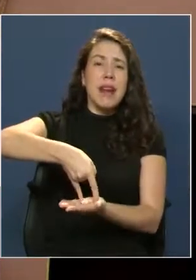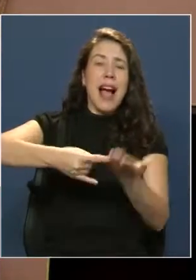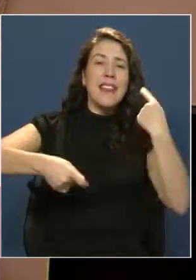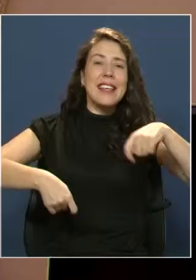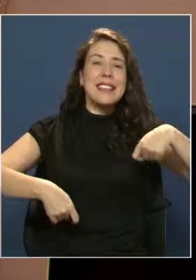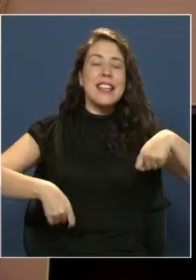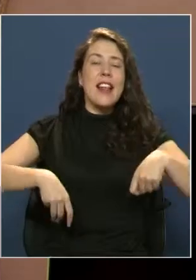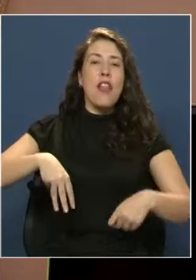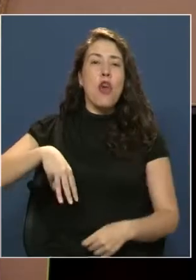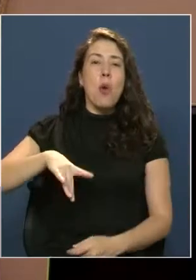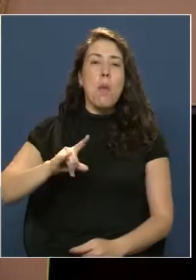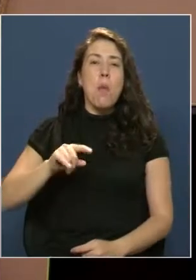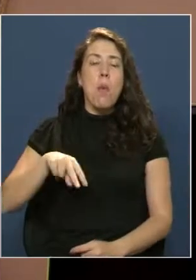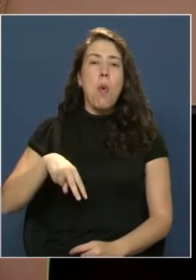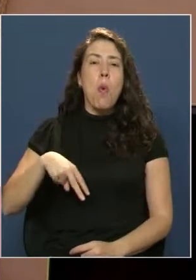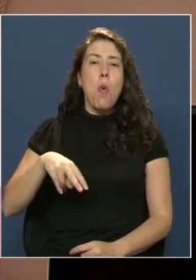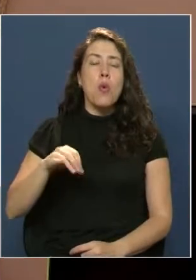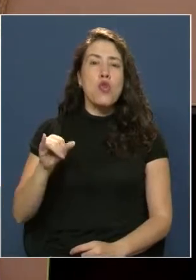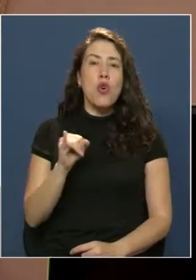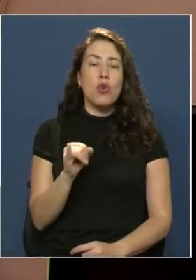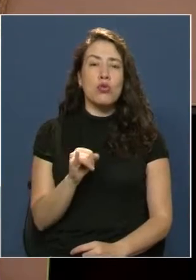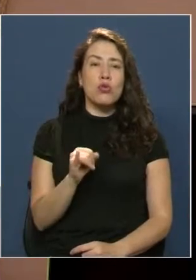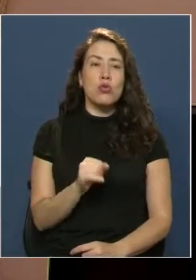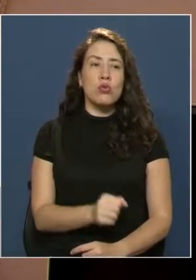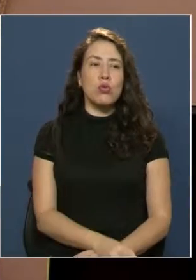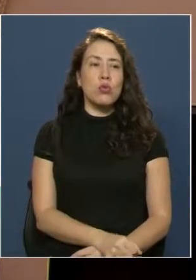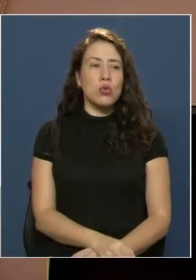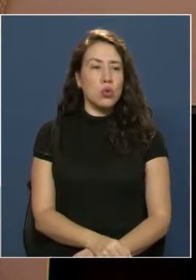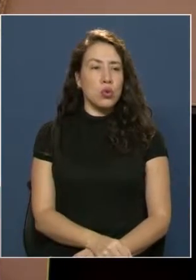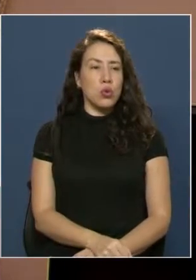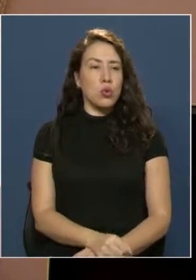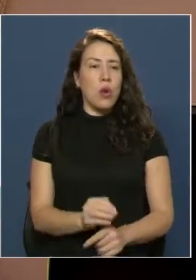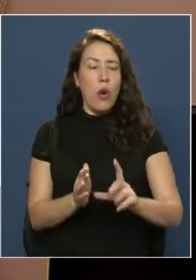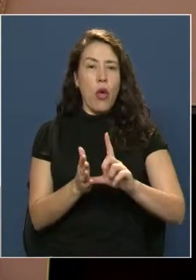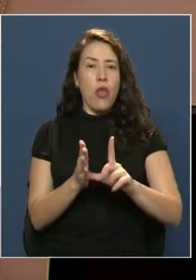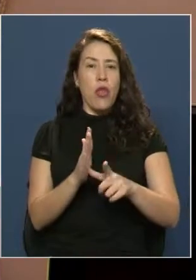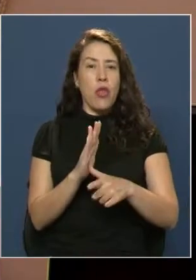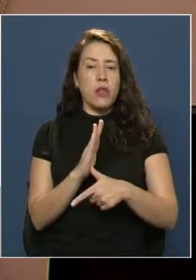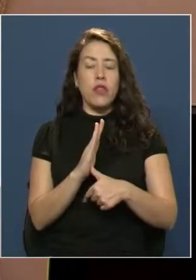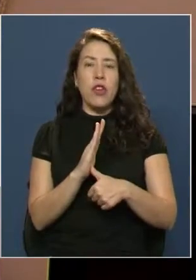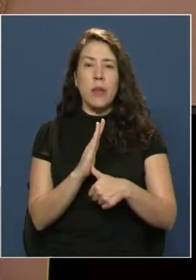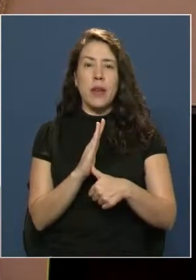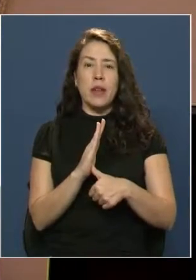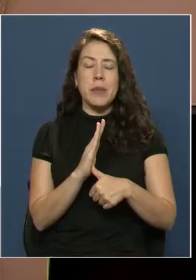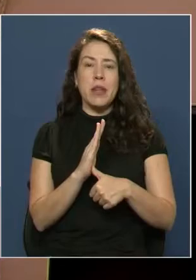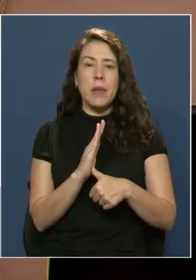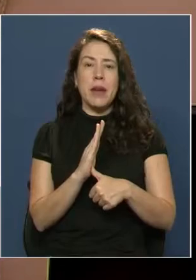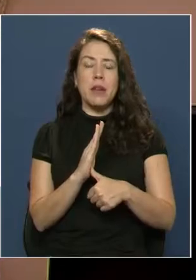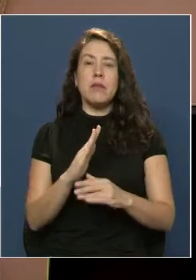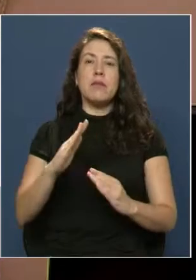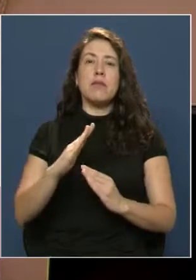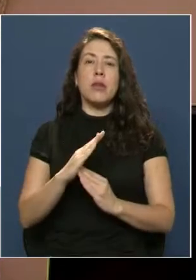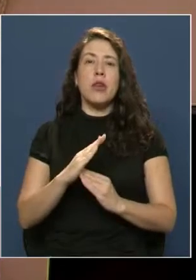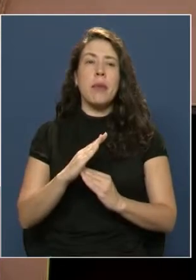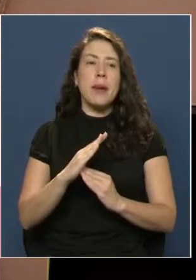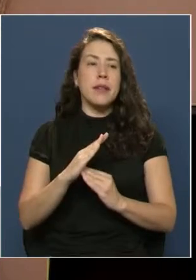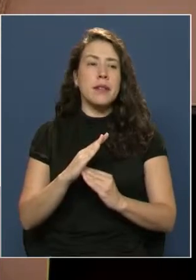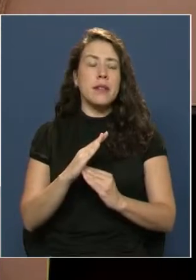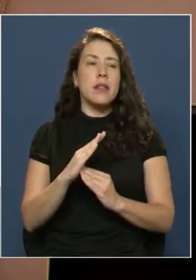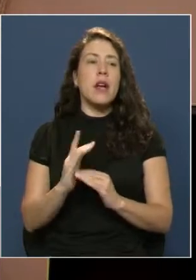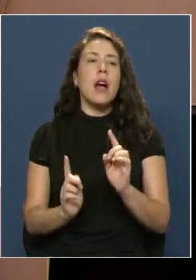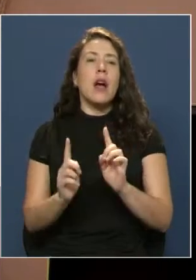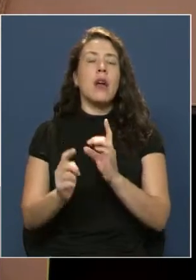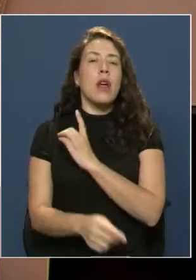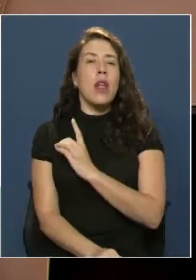senador Pedro Muñoz. Y se demoró y se detuvo justamente porque hay algunos, como